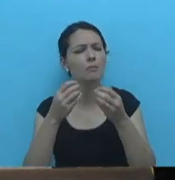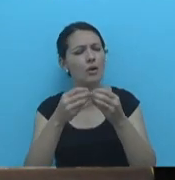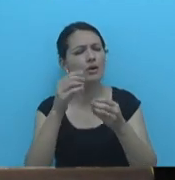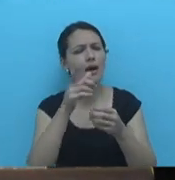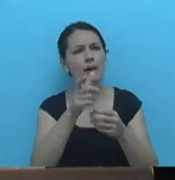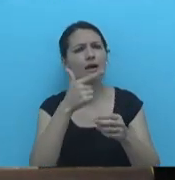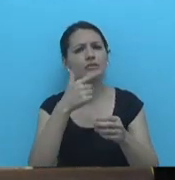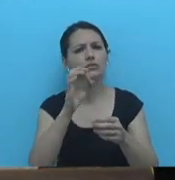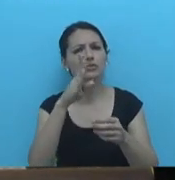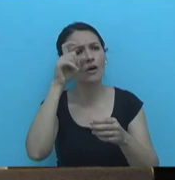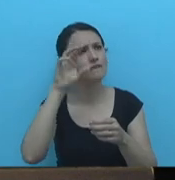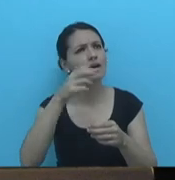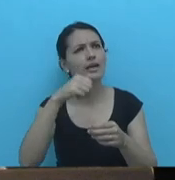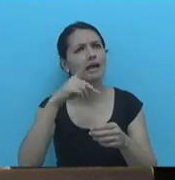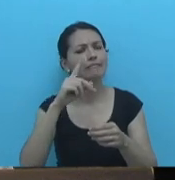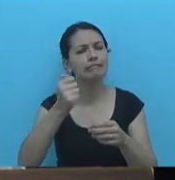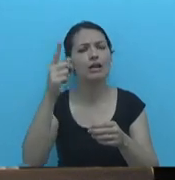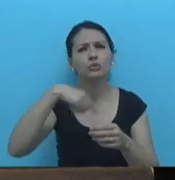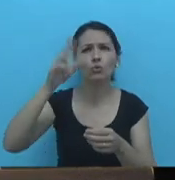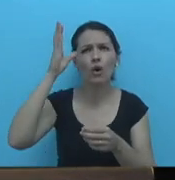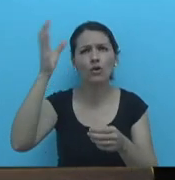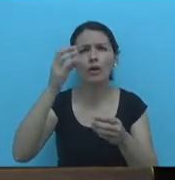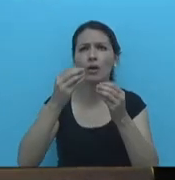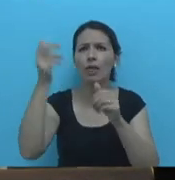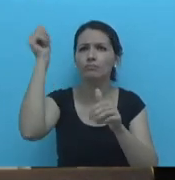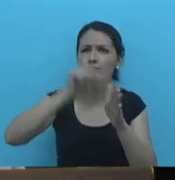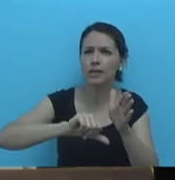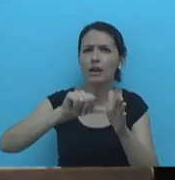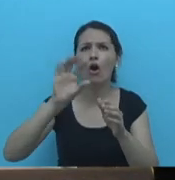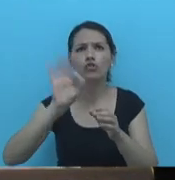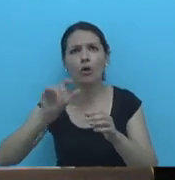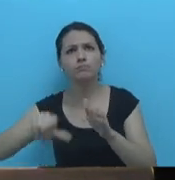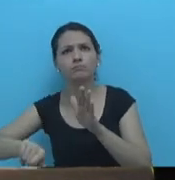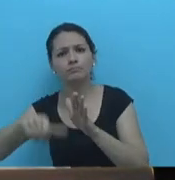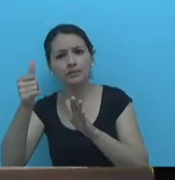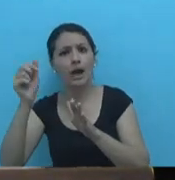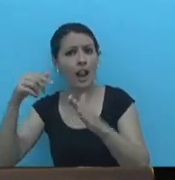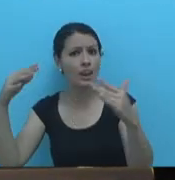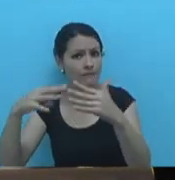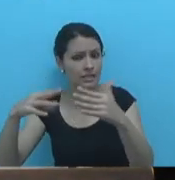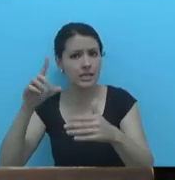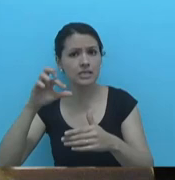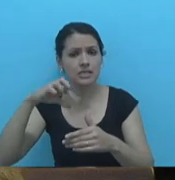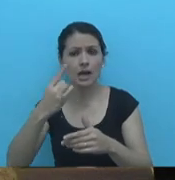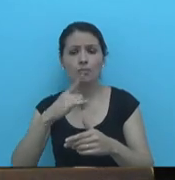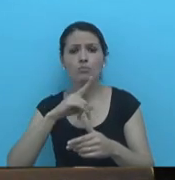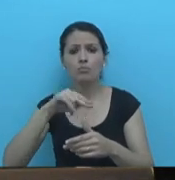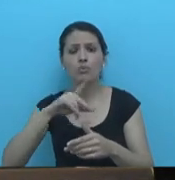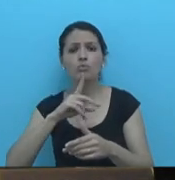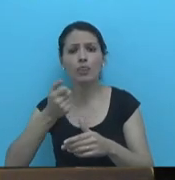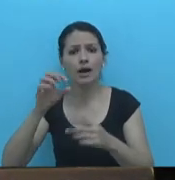una derrota, como fue el combate de la Vuelta de Obligado, y no con la victoria que supone Punta Quebracho acá, en la historia